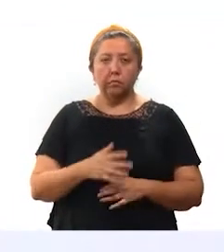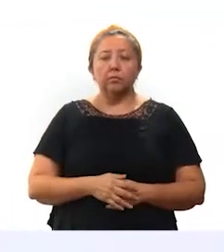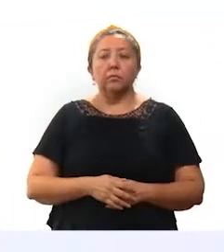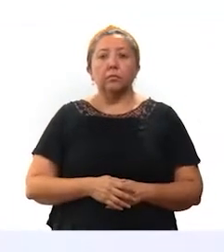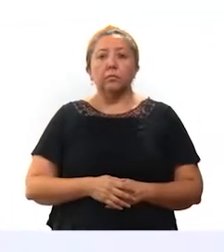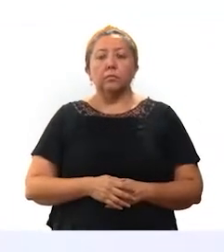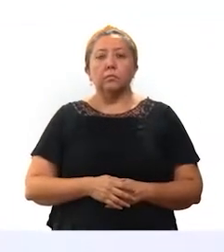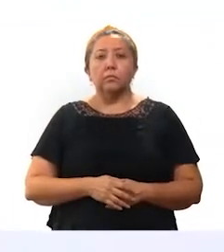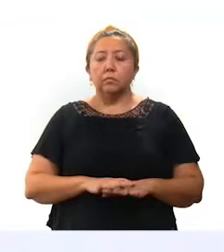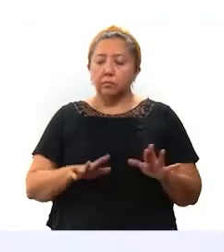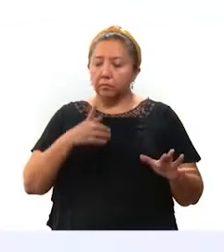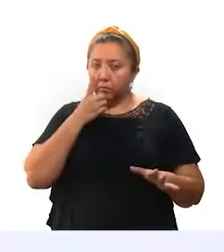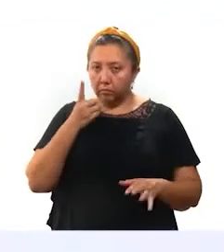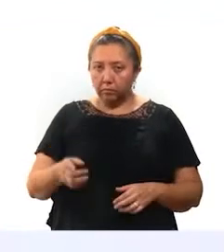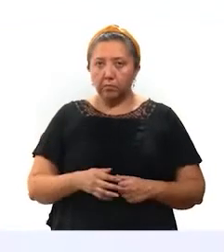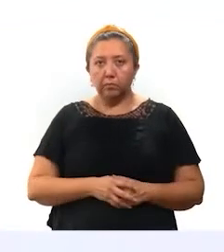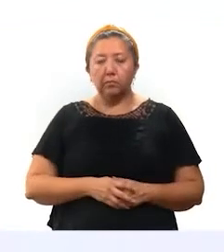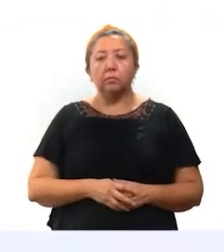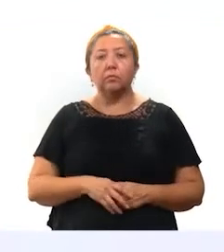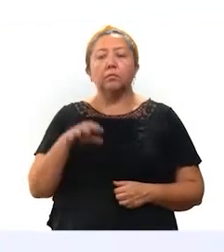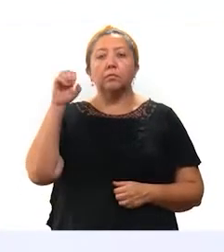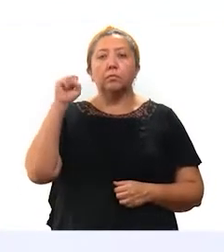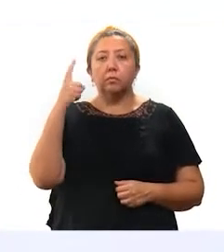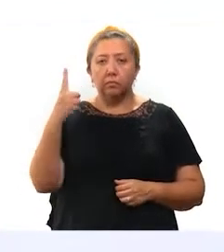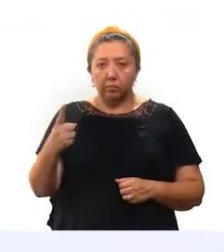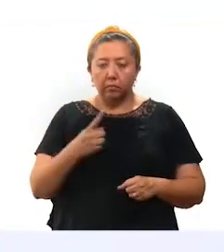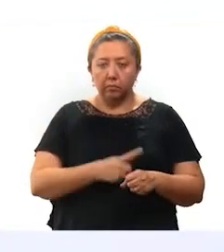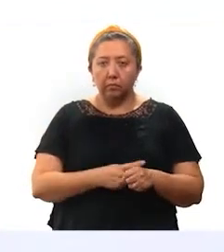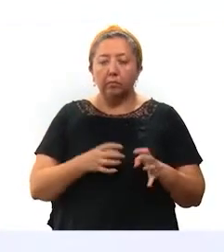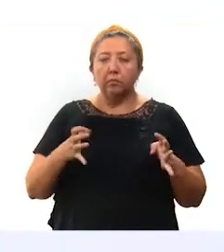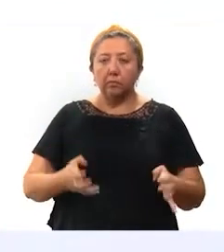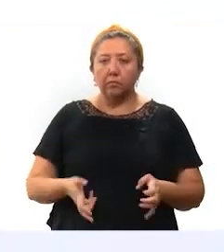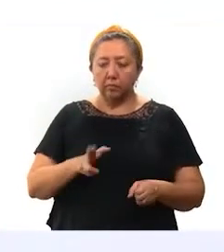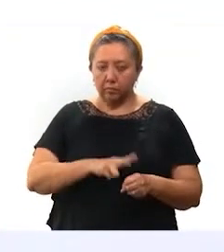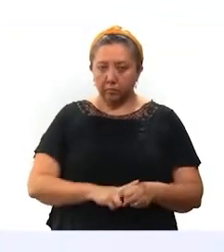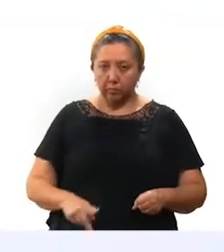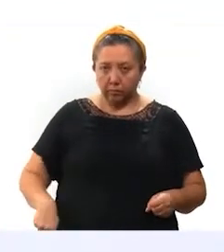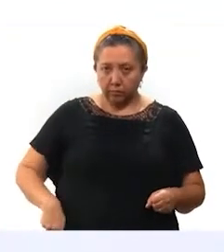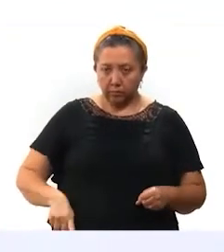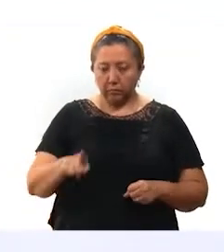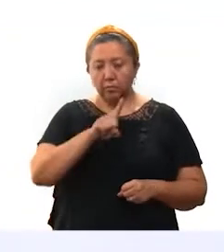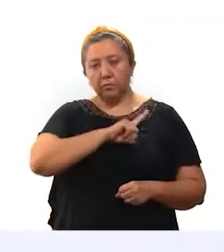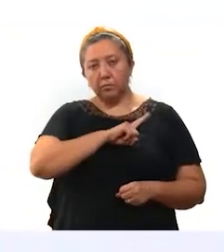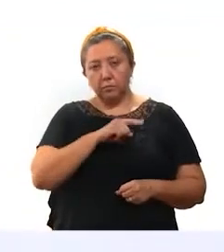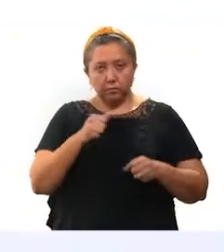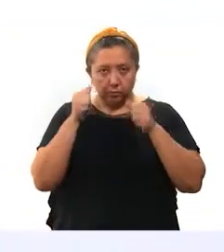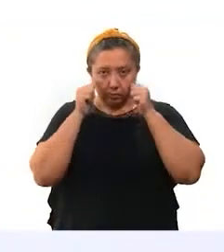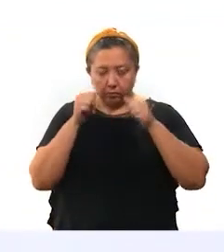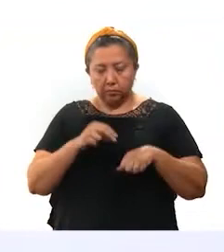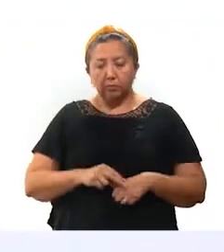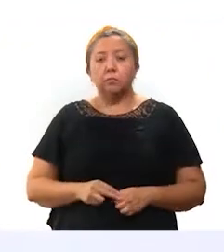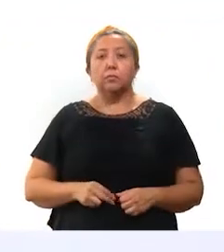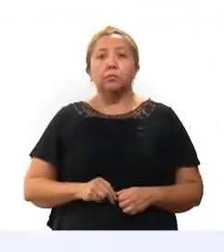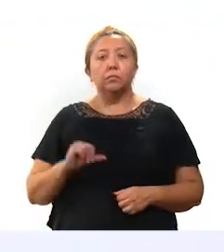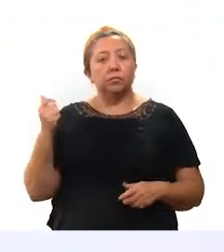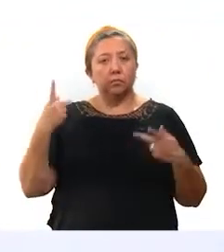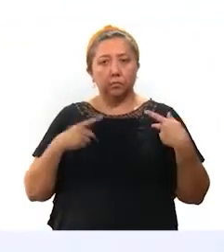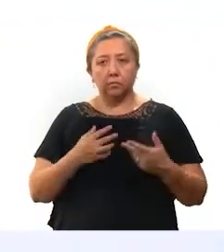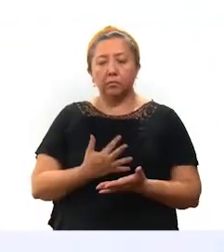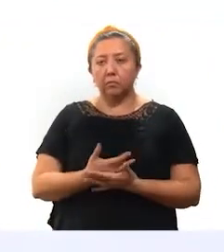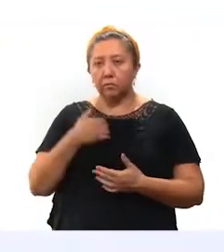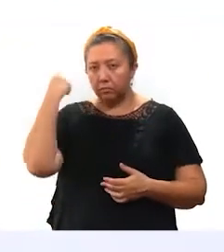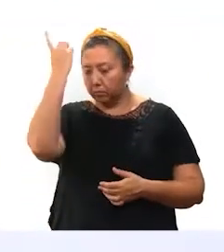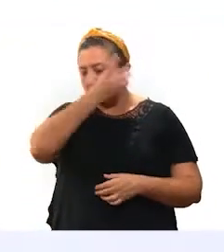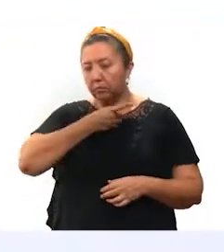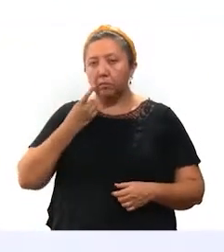síntomas leves. Como ya se mencionó, 61 de los casos positivos están en hospitales públicos y en aislamiento total. Hay otros